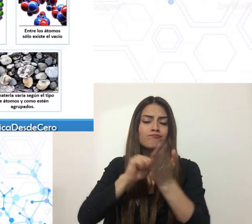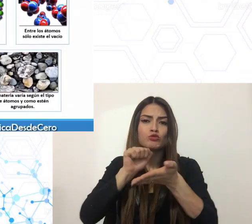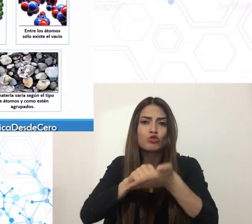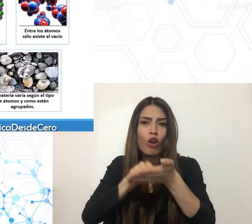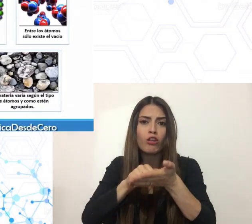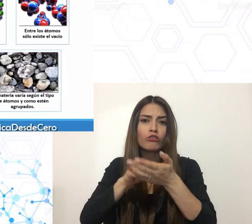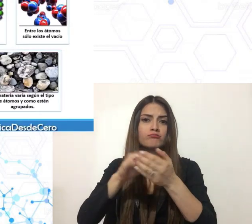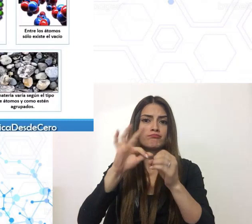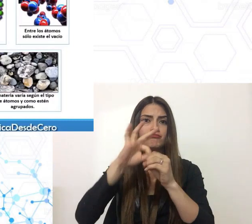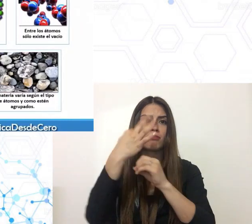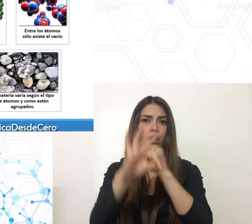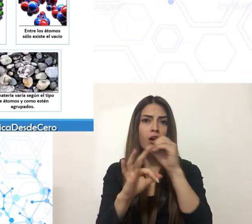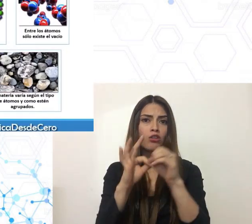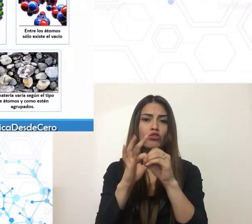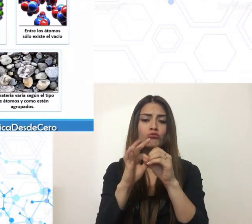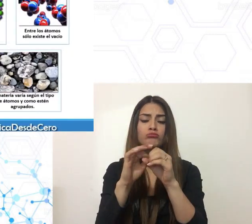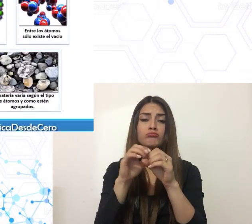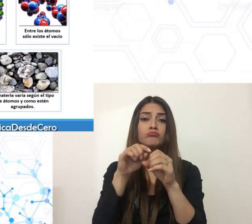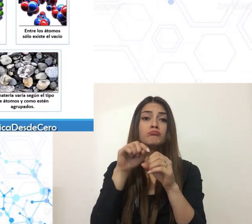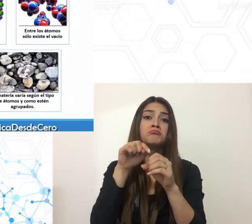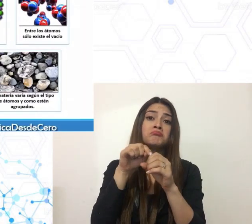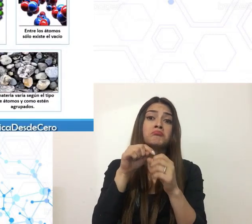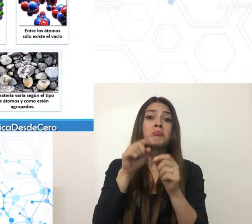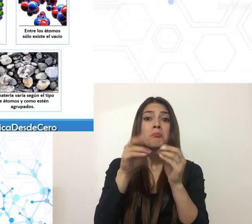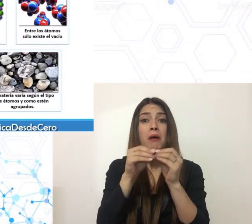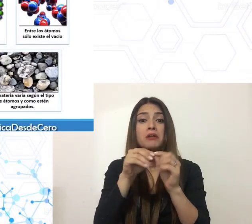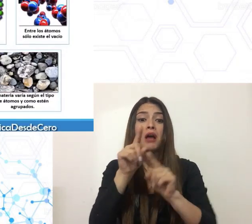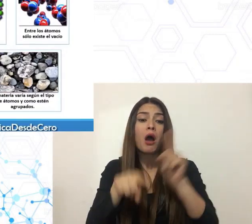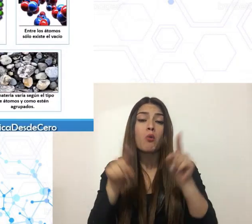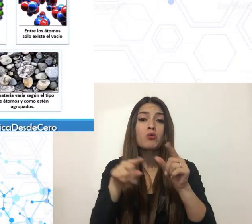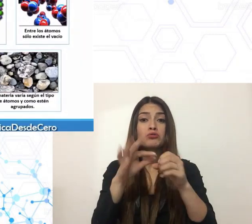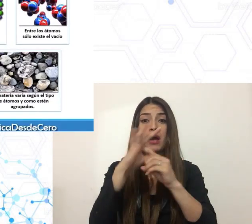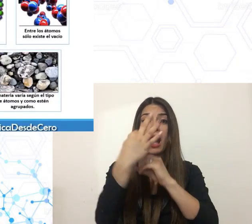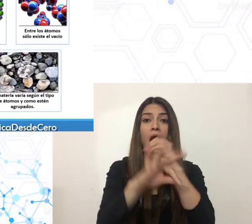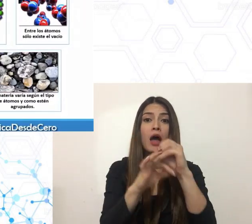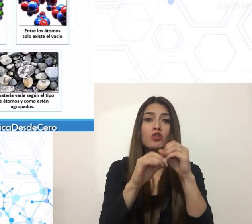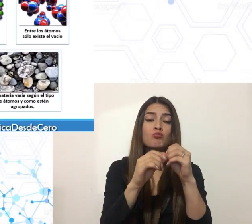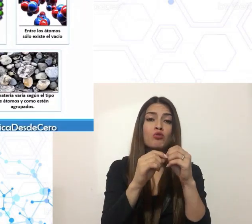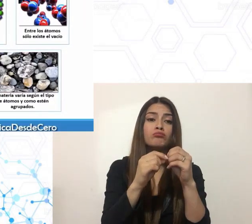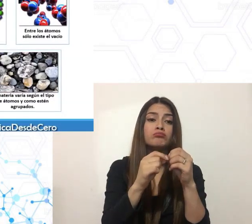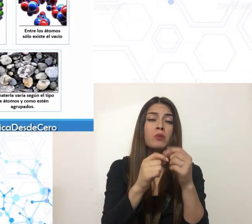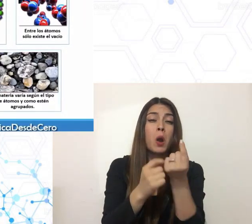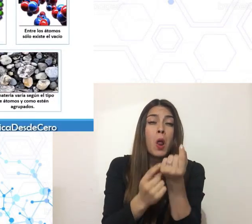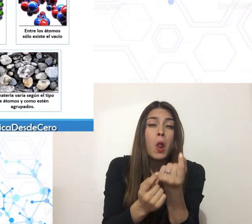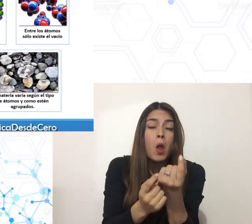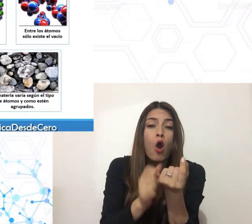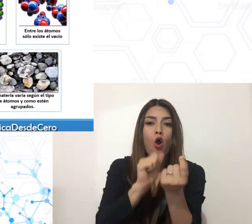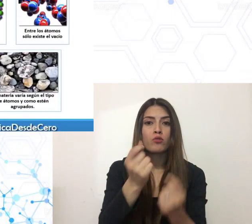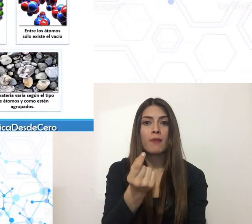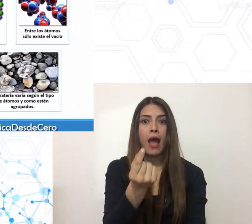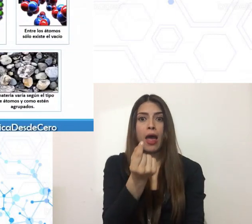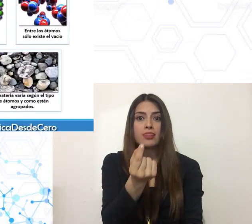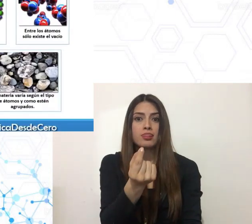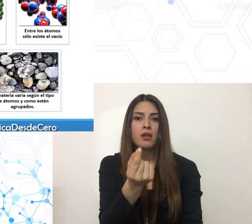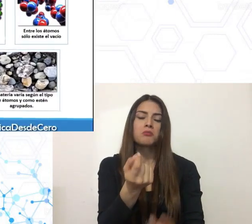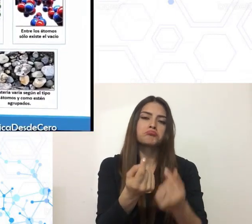organiza y varía dependiendo de esa estructura material, y los átomos que la conforman también variarán de esa misma